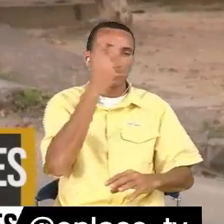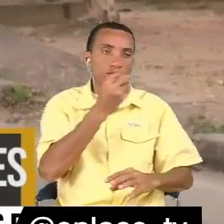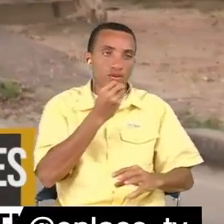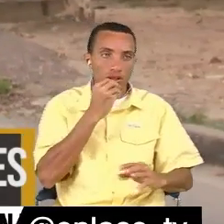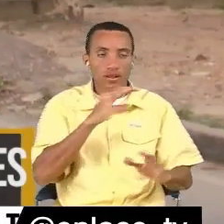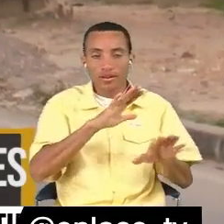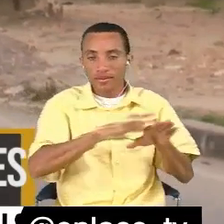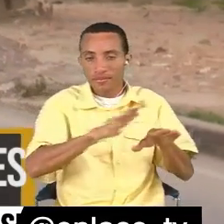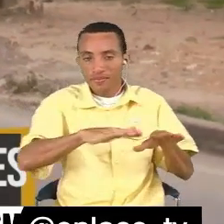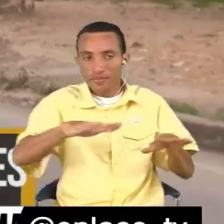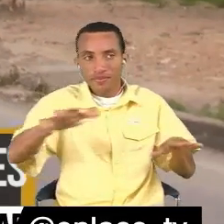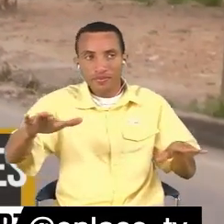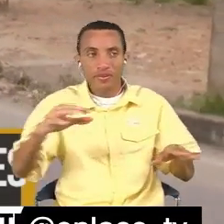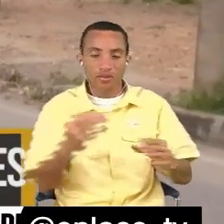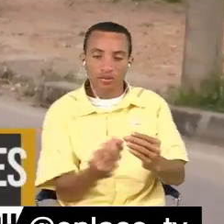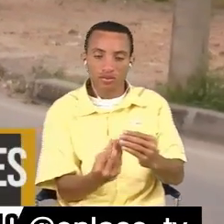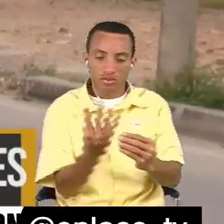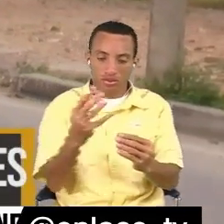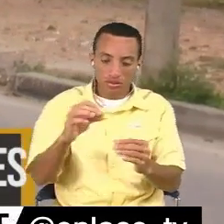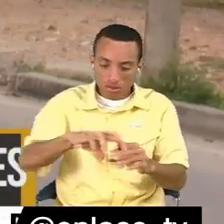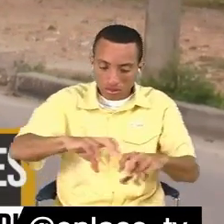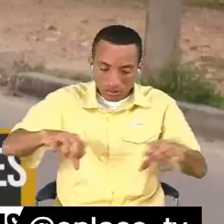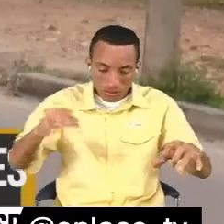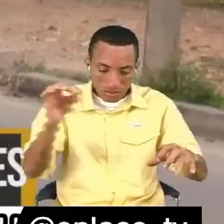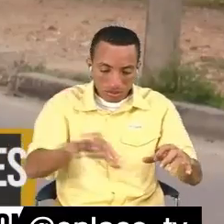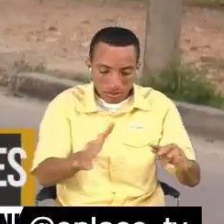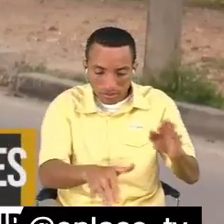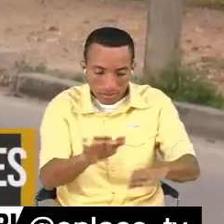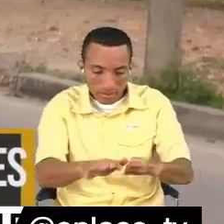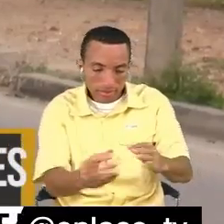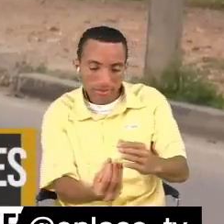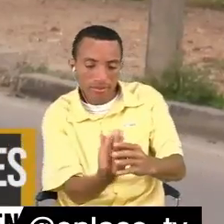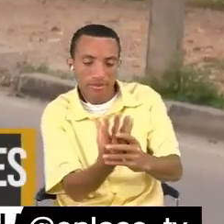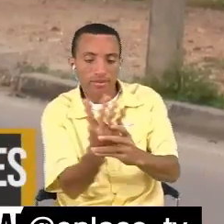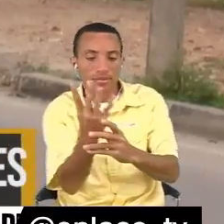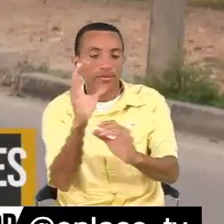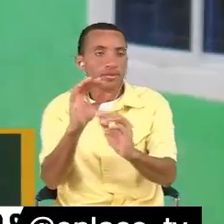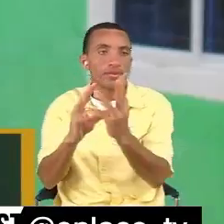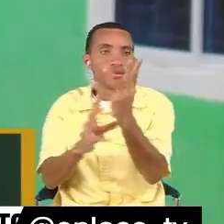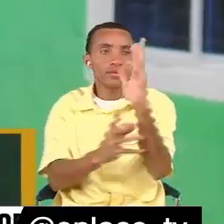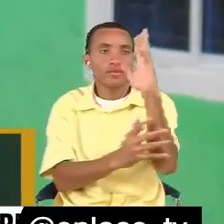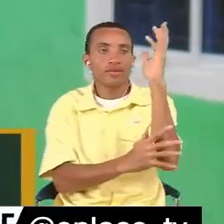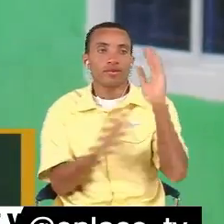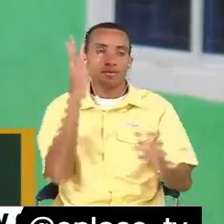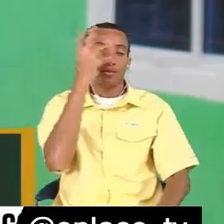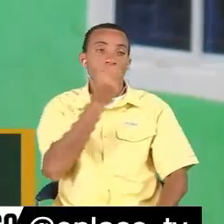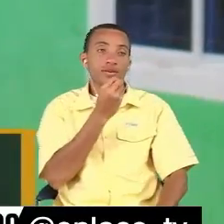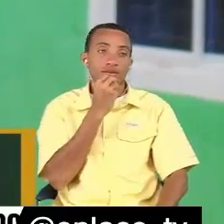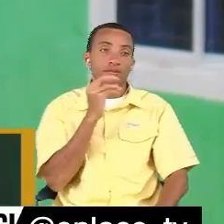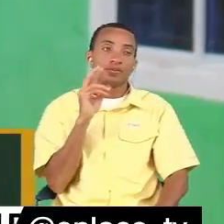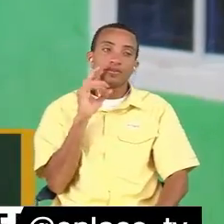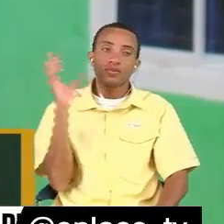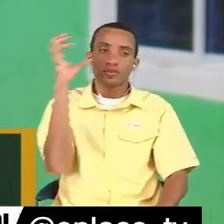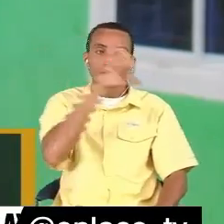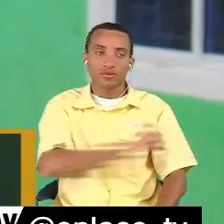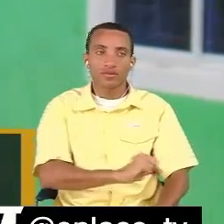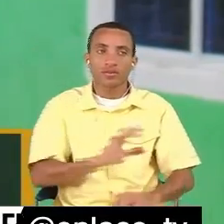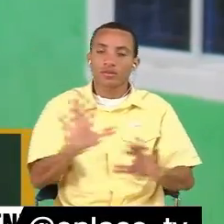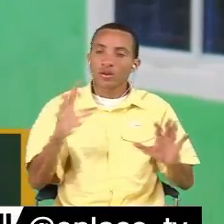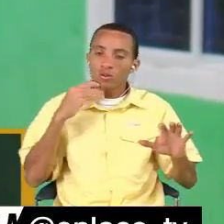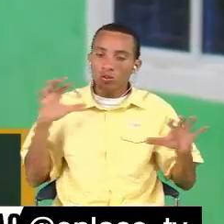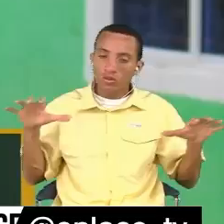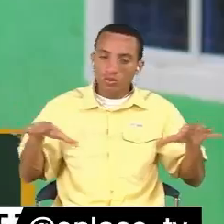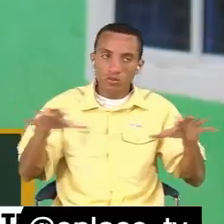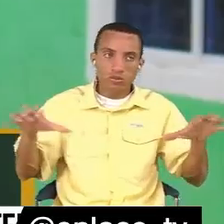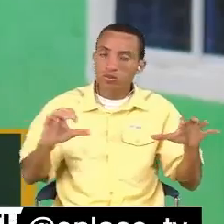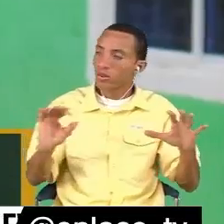tierra abonada y sembrar pues las maticas, etcétera, para darle mejor. Y lo otro es buscando la conservación y evitar la invasión de las